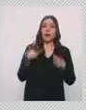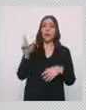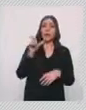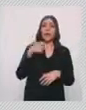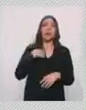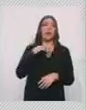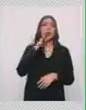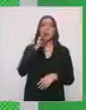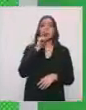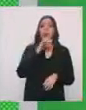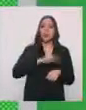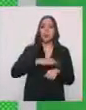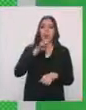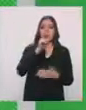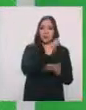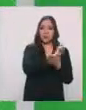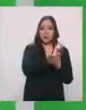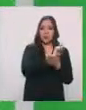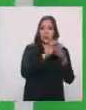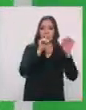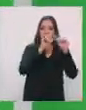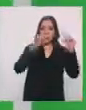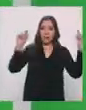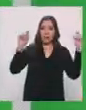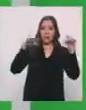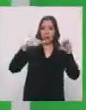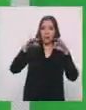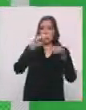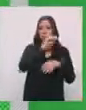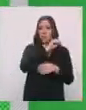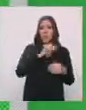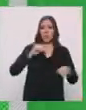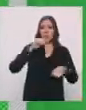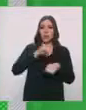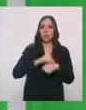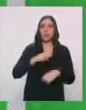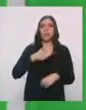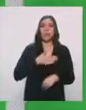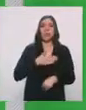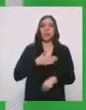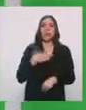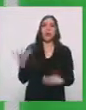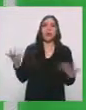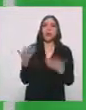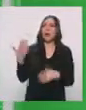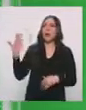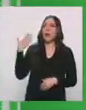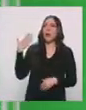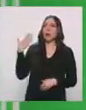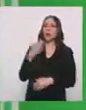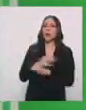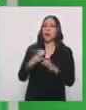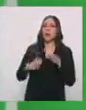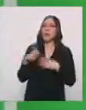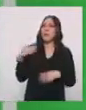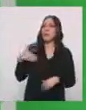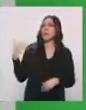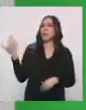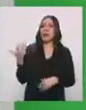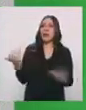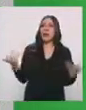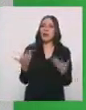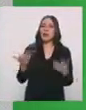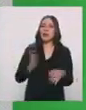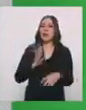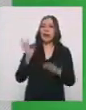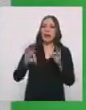más, le vamos a poner en el título de la hoja lo que he logrado antes. Y en esa hoja de lo que he logrado antes, van